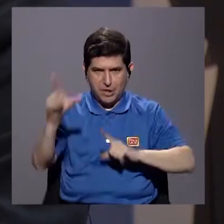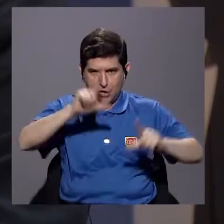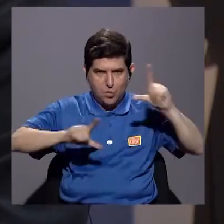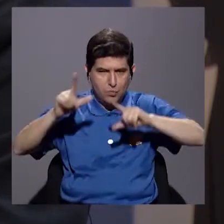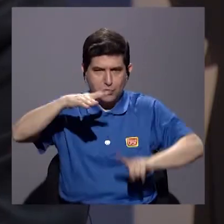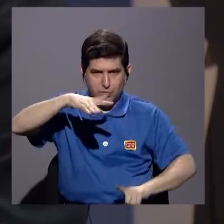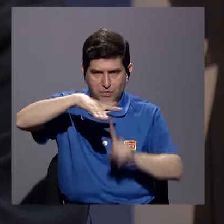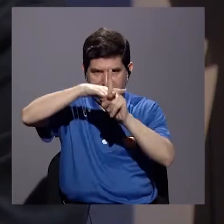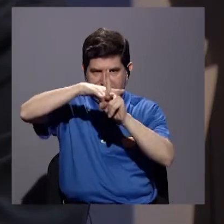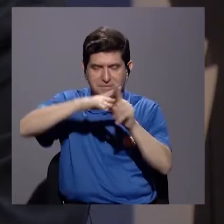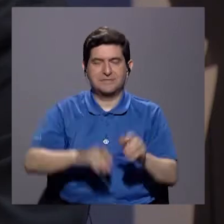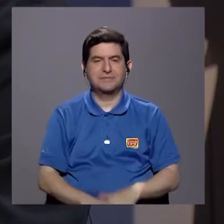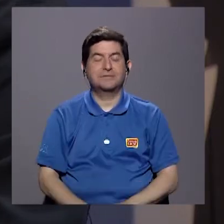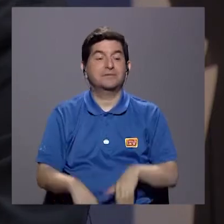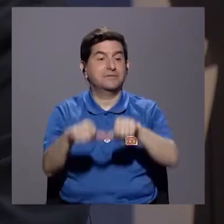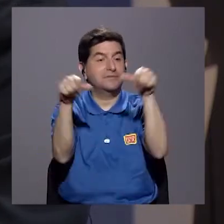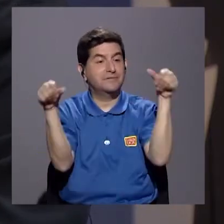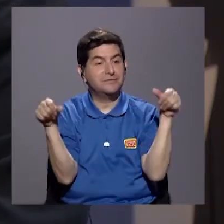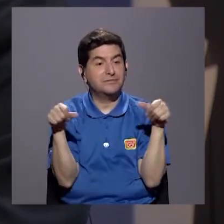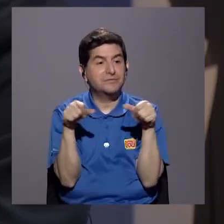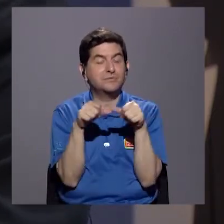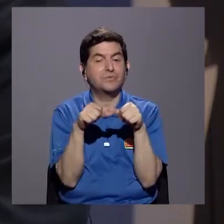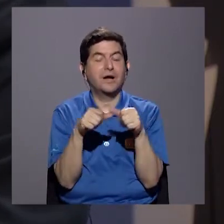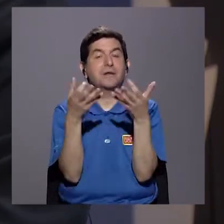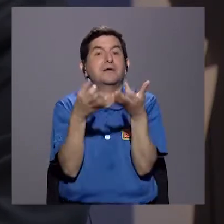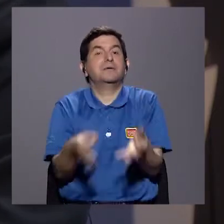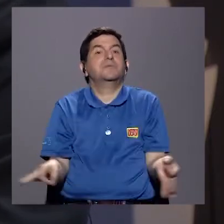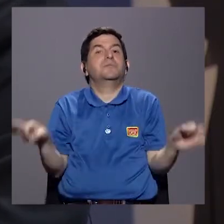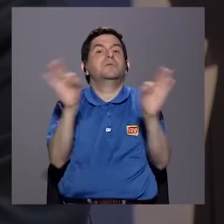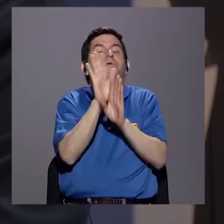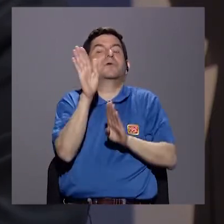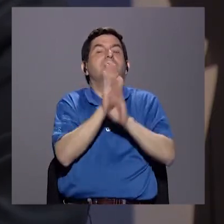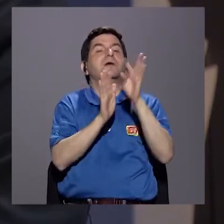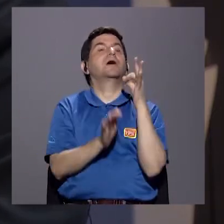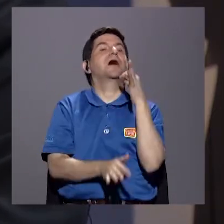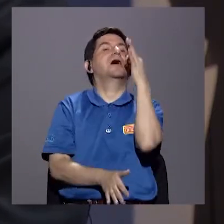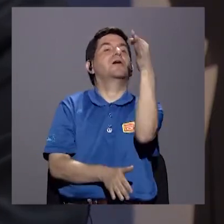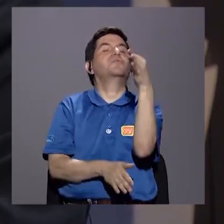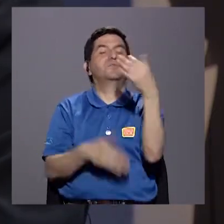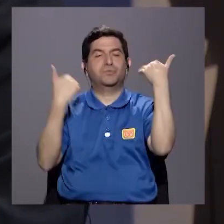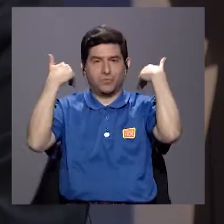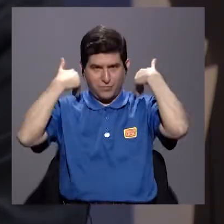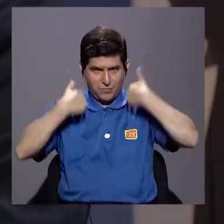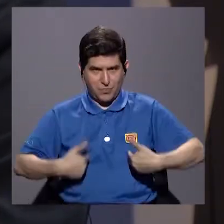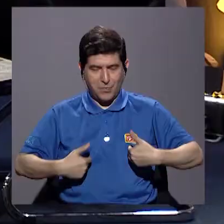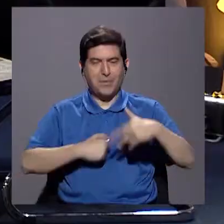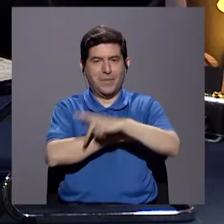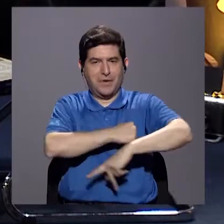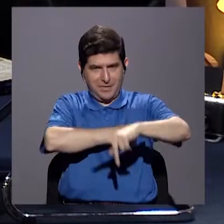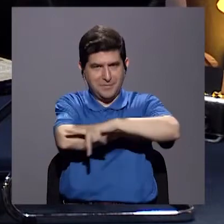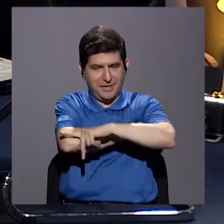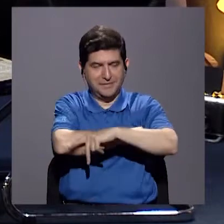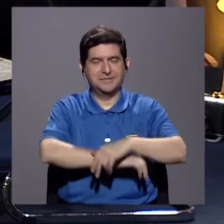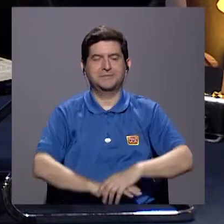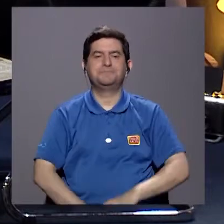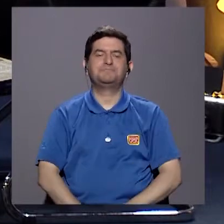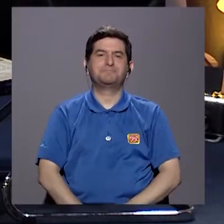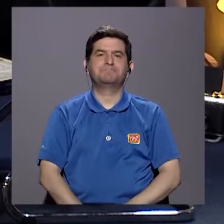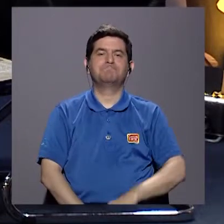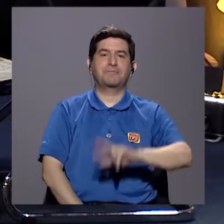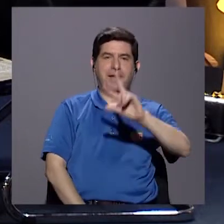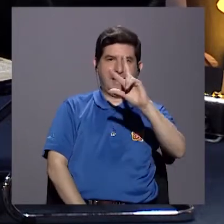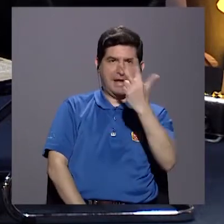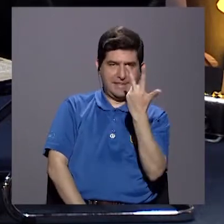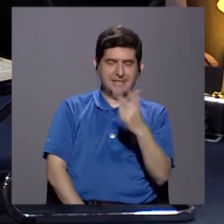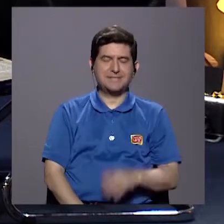bueno, es un campo vital para el desarrollo futuro de la humanidad y del país, sin lugar a dudas. El tercero